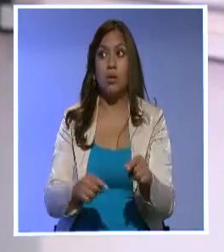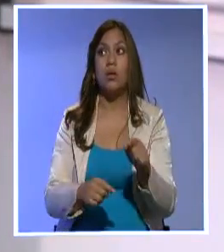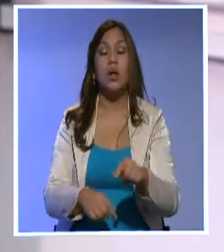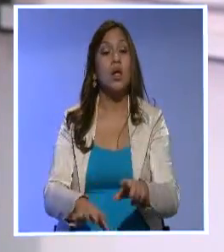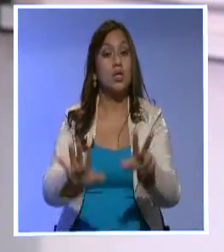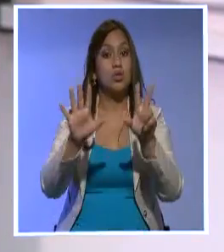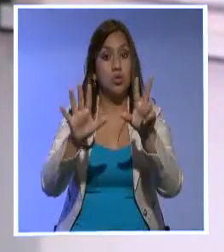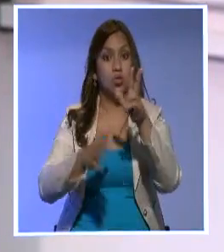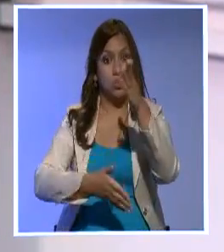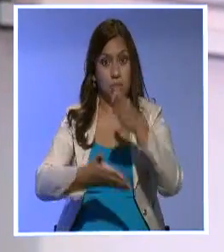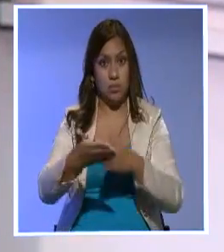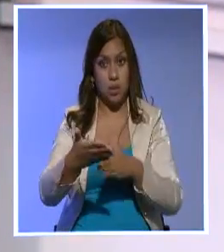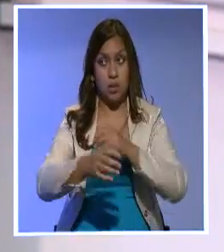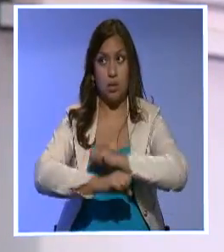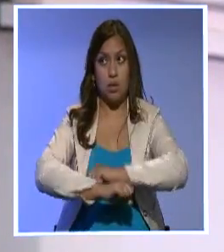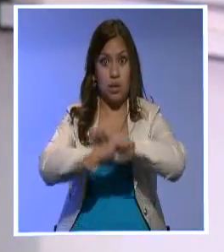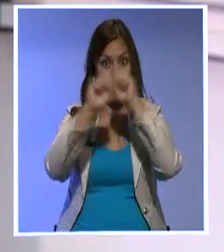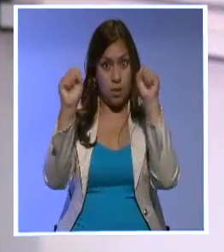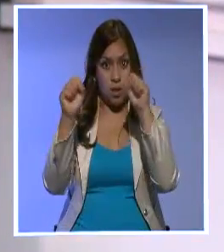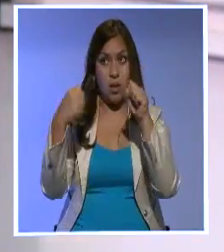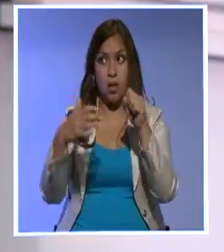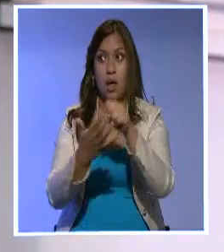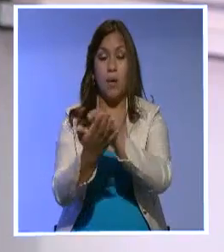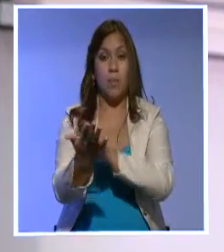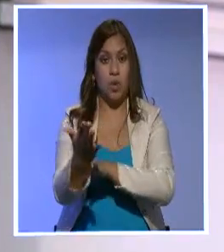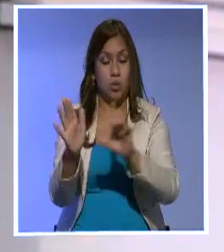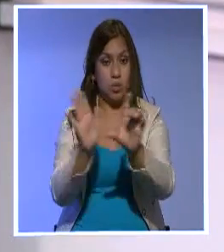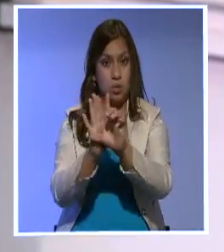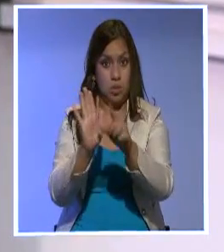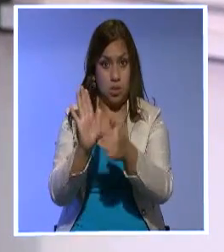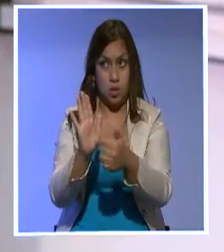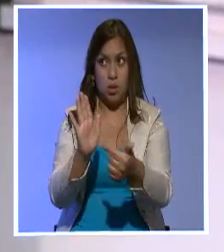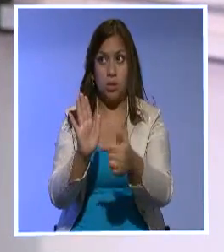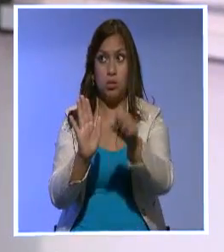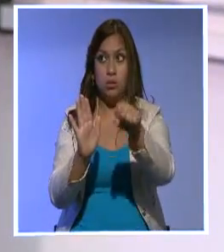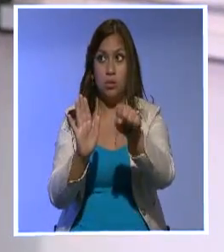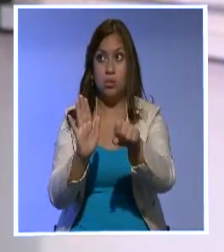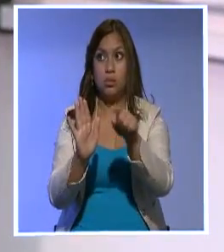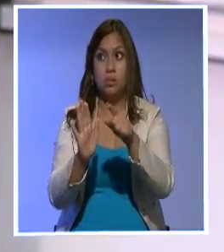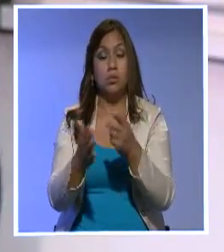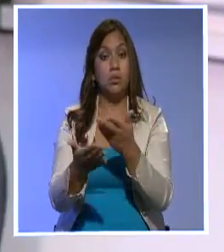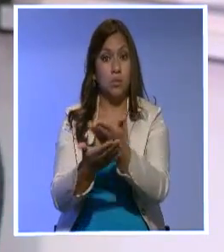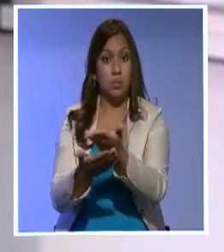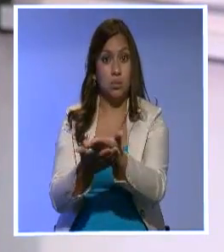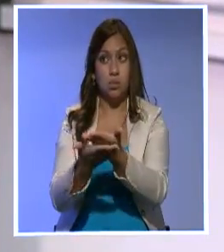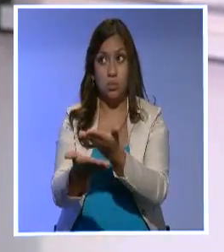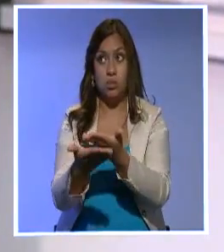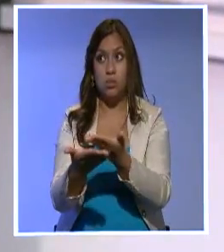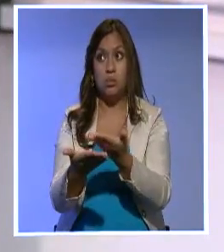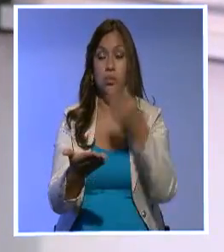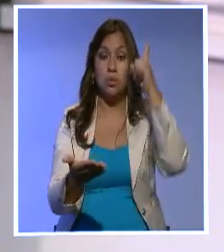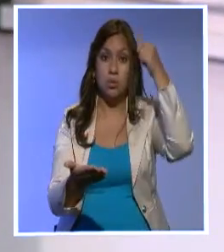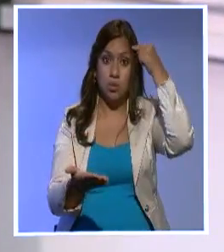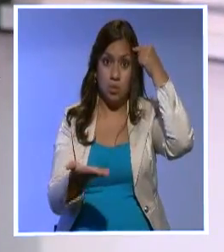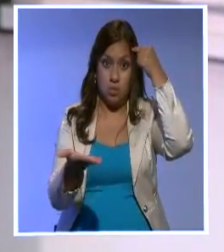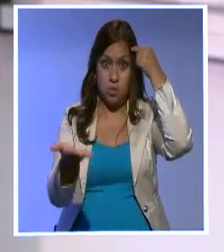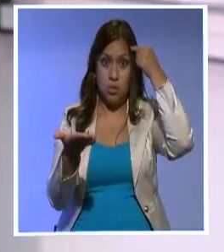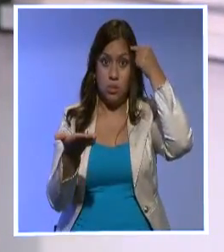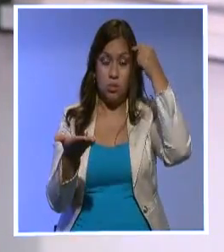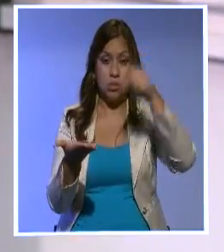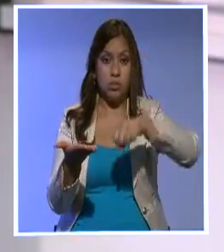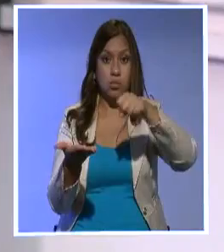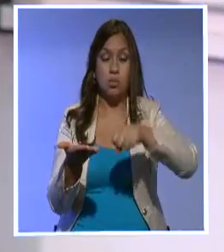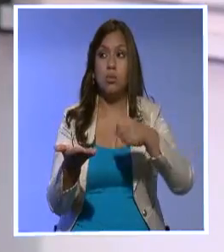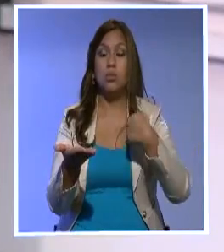la mañana calificando diferentes proyectos de ley entre esos será calificado justamente la propuesta enviada por el ejecutivo vamos a